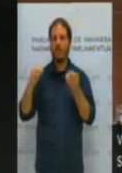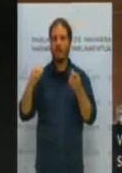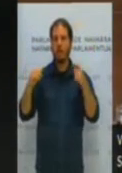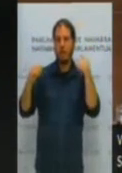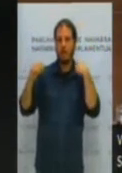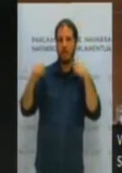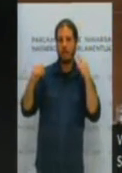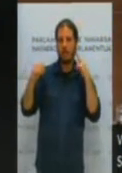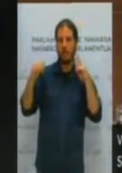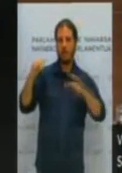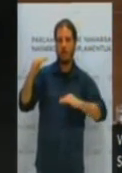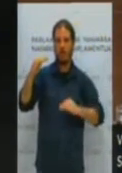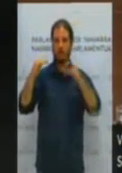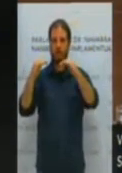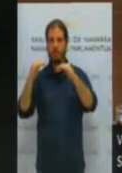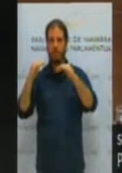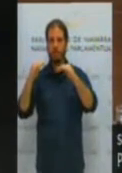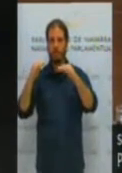No equiparar.